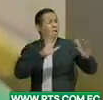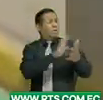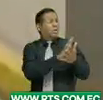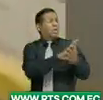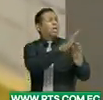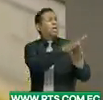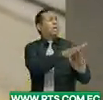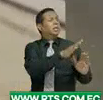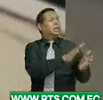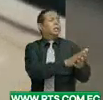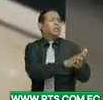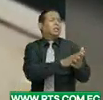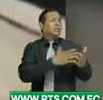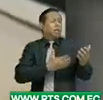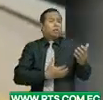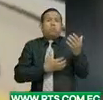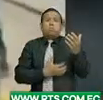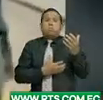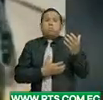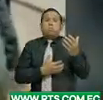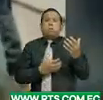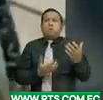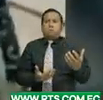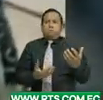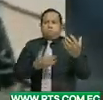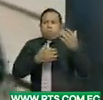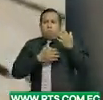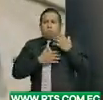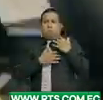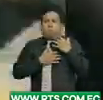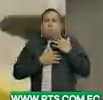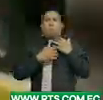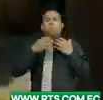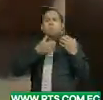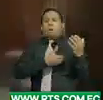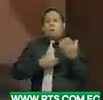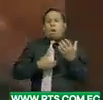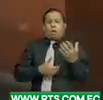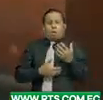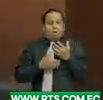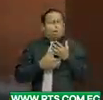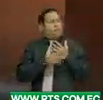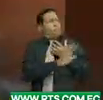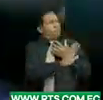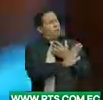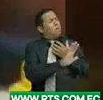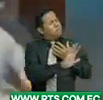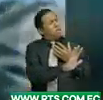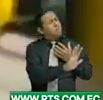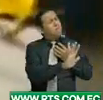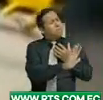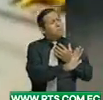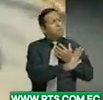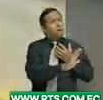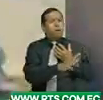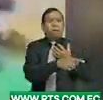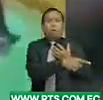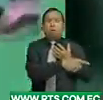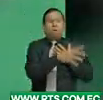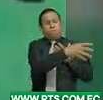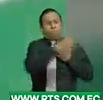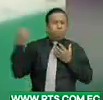hombre sostiene entre su pecho una pequeña cobija rosa, cubriendo al parecer un bebé. Entre el forcejeo, el cuchillo se le es